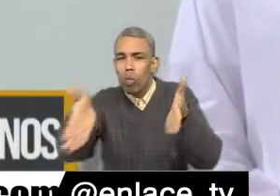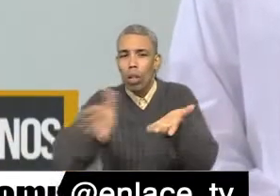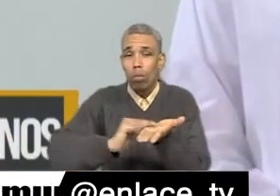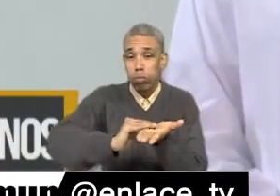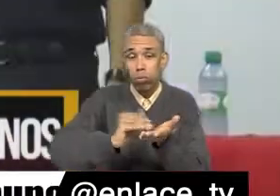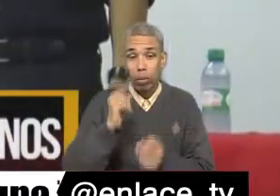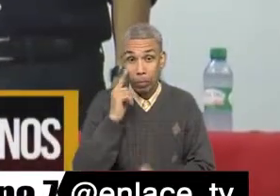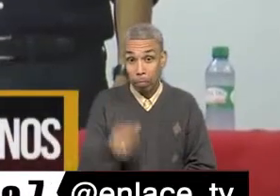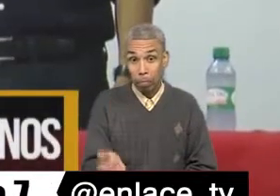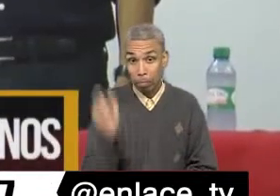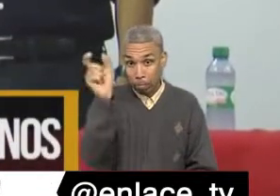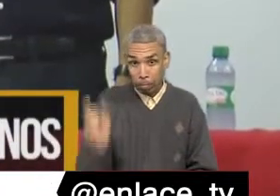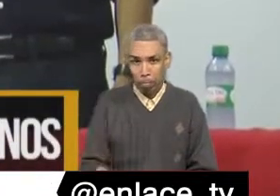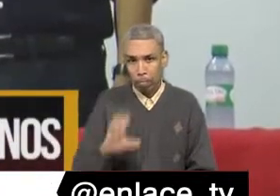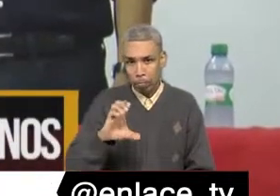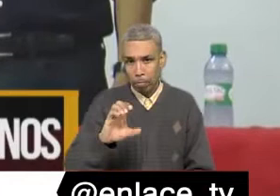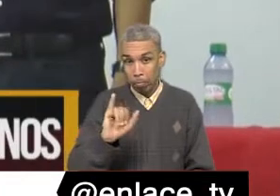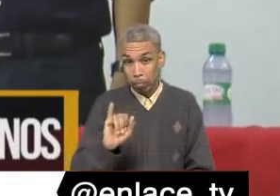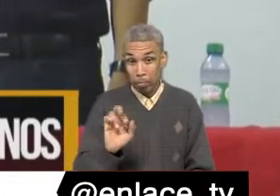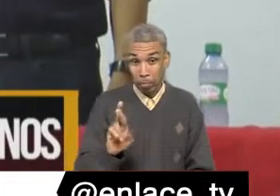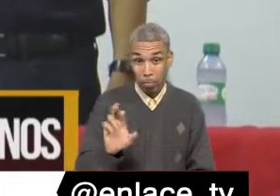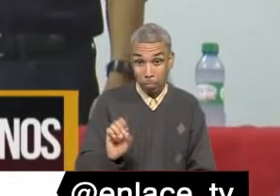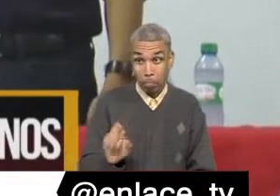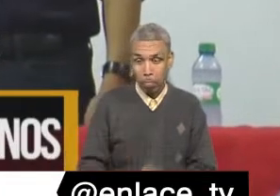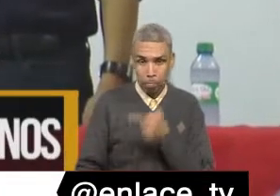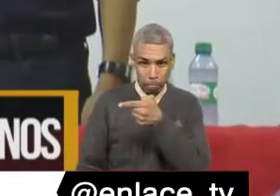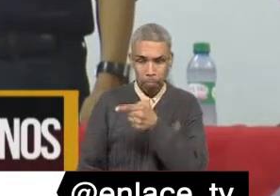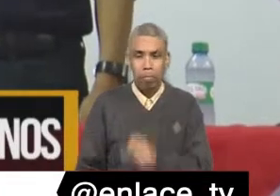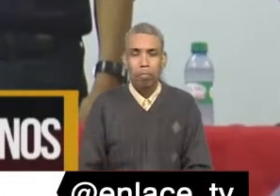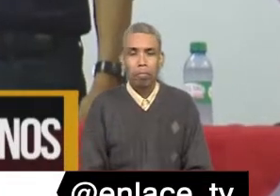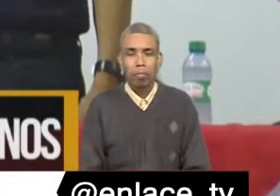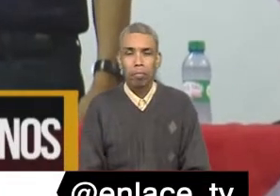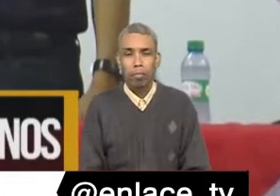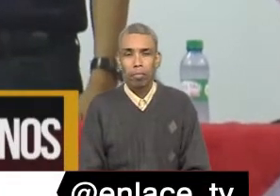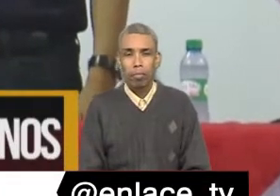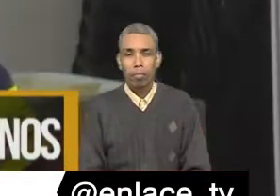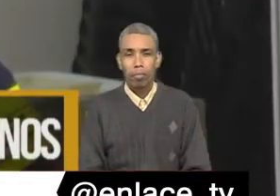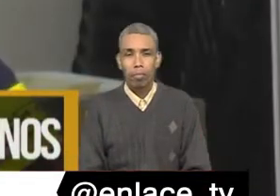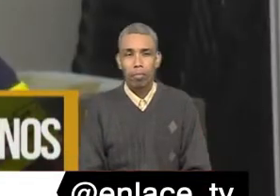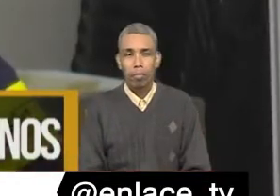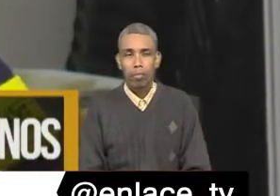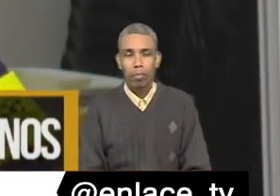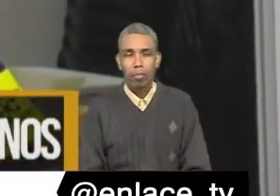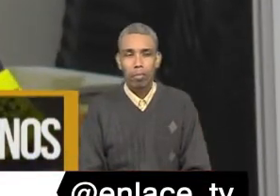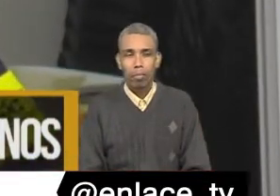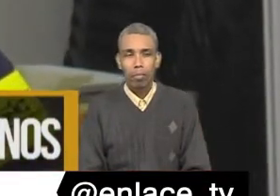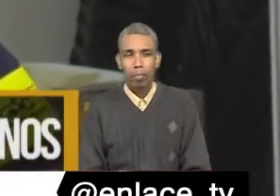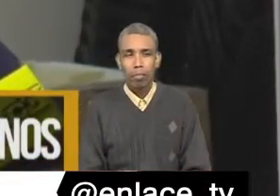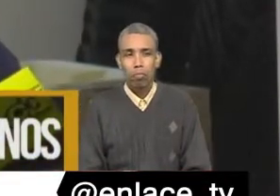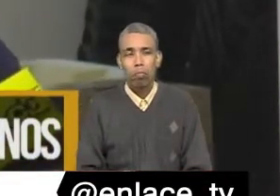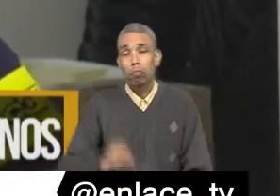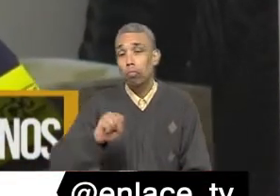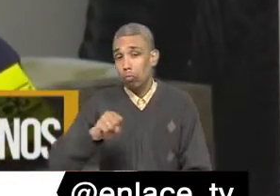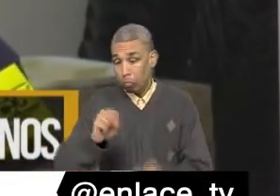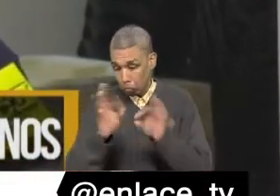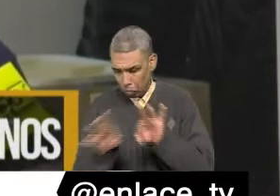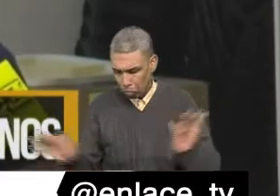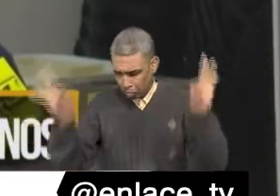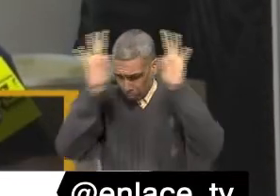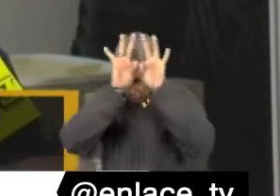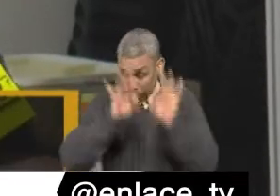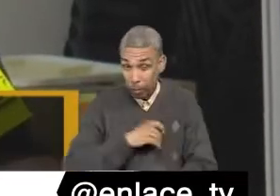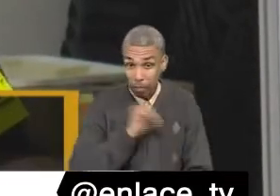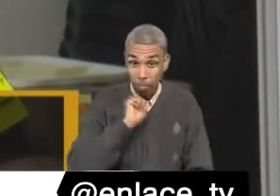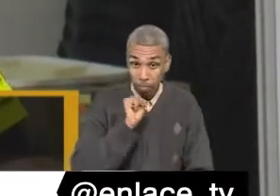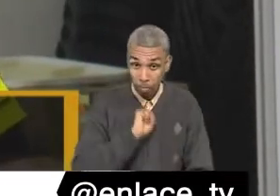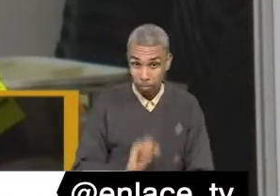Fernández de Cambio Radical y presidente de la Comisión Quinta de Cámara. De verdad que es una iniciativa muy interesante para Barranca Bermeja, no solo para Barranca, sino